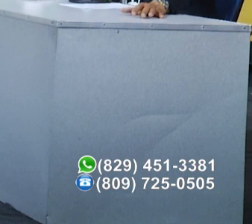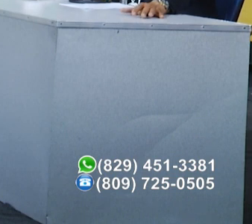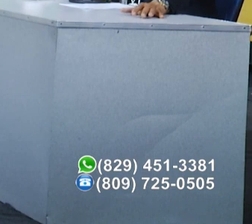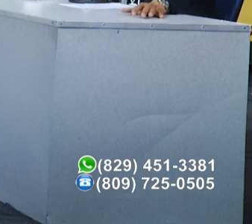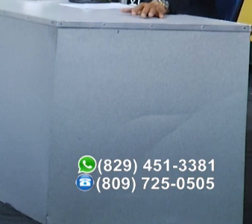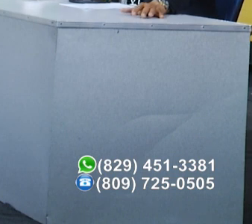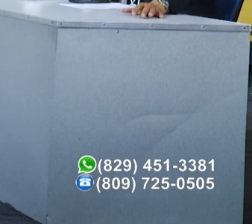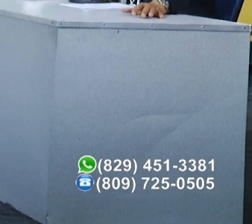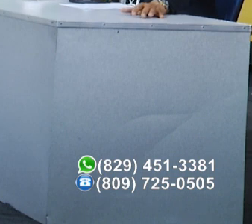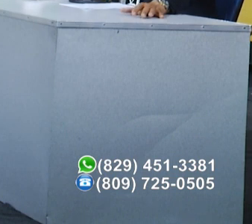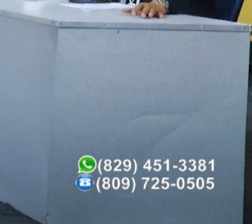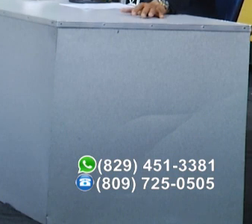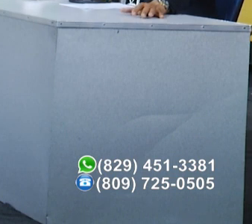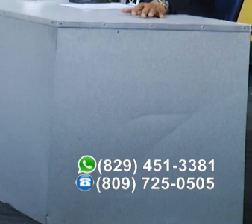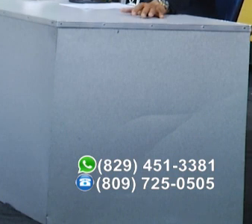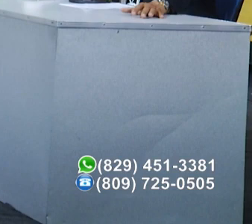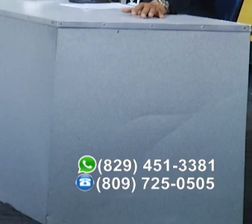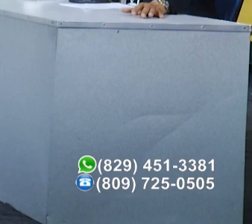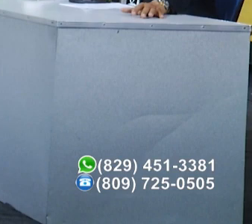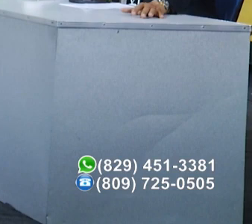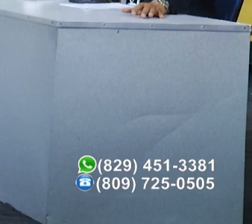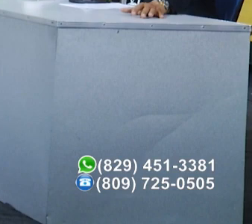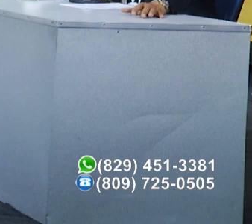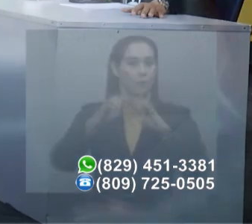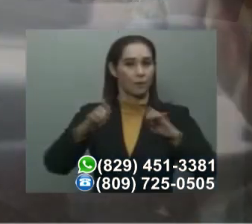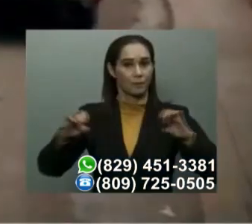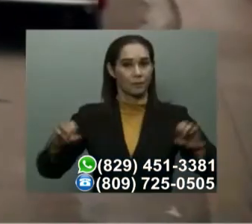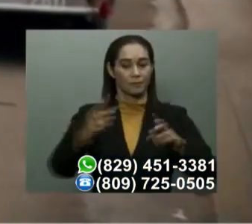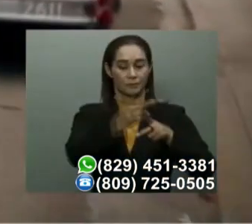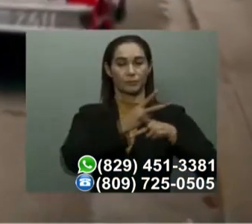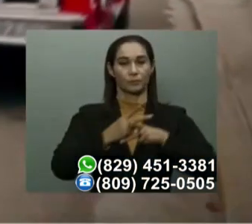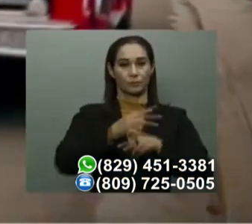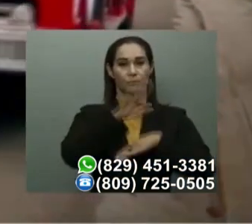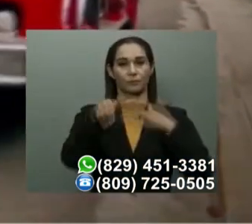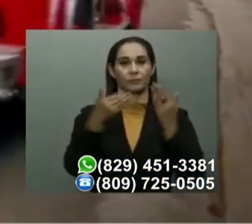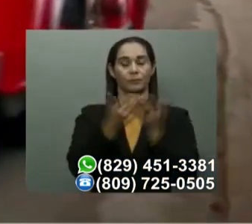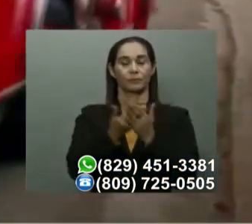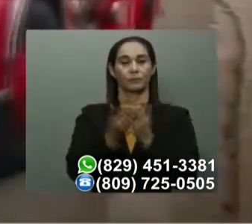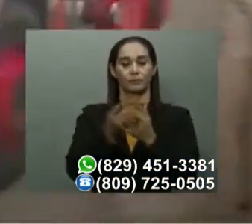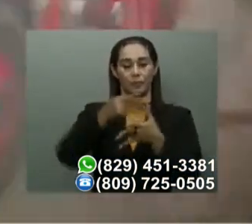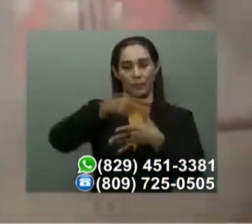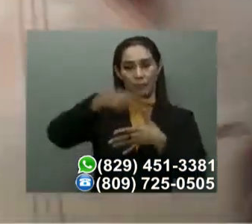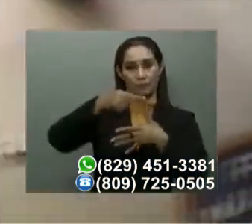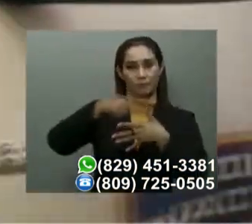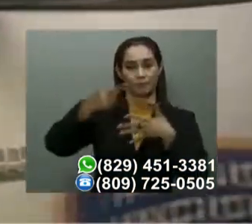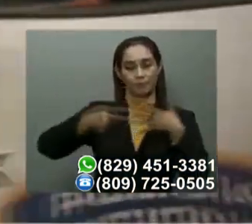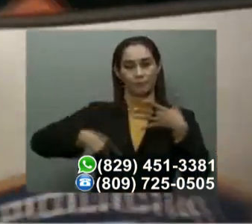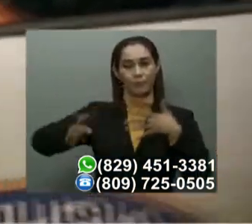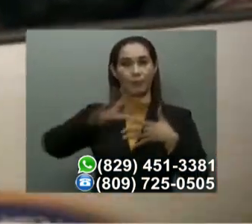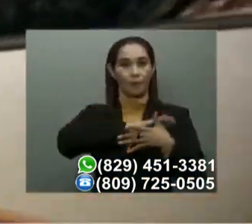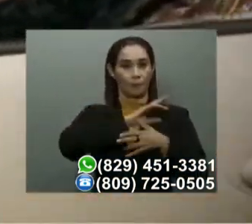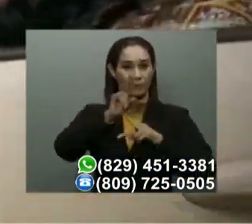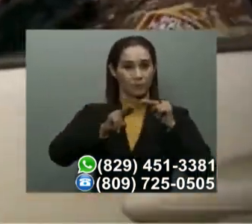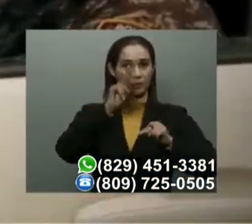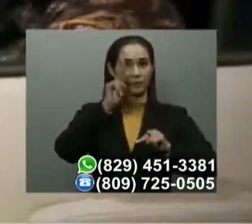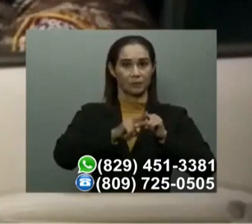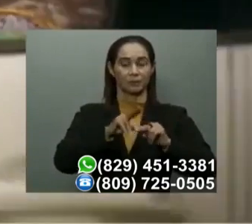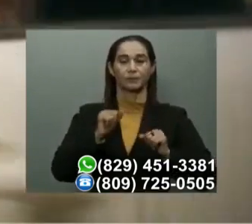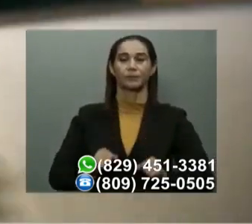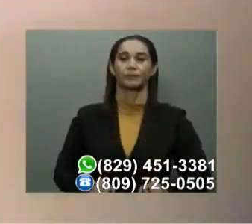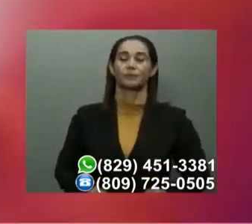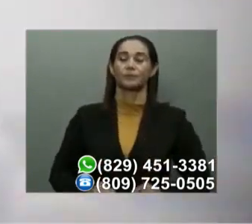implementó las unidades corporales de cámara que lo que buscaba era